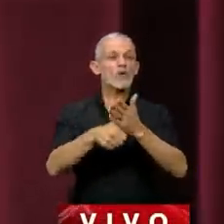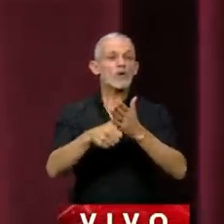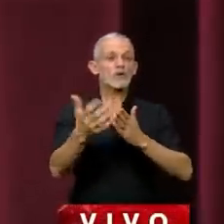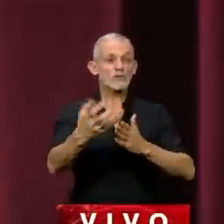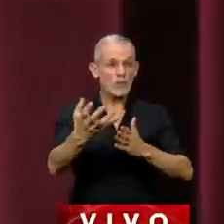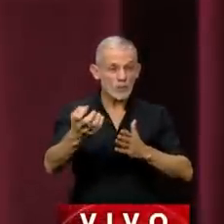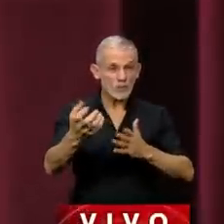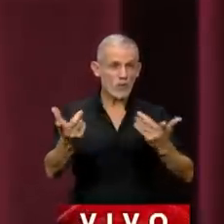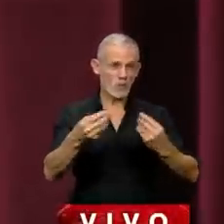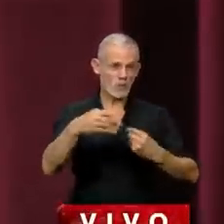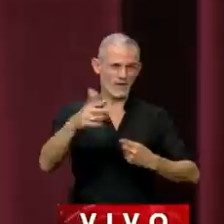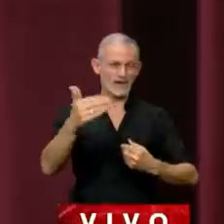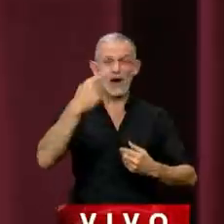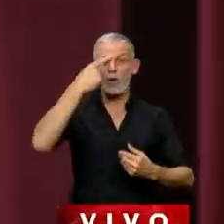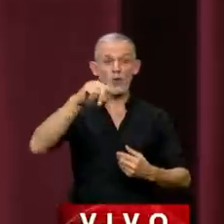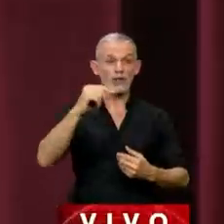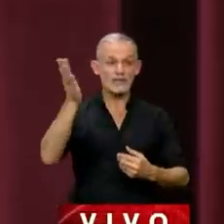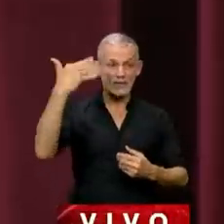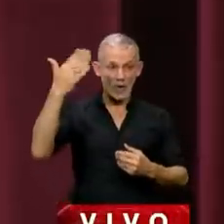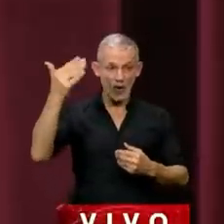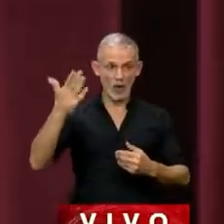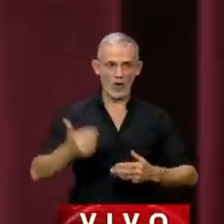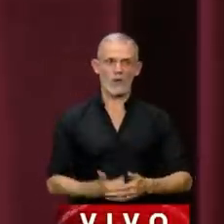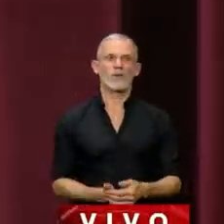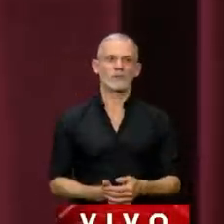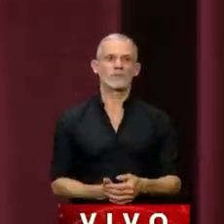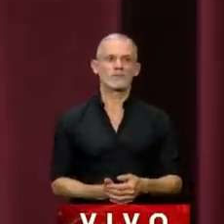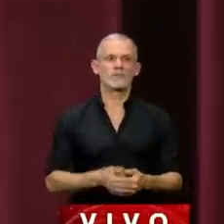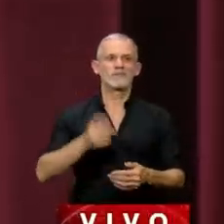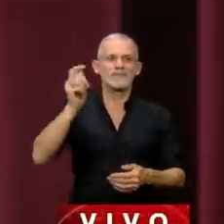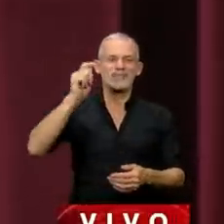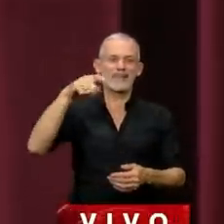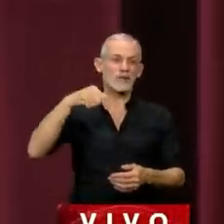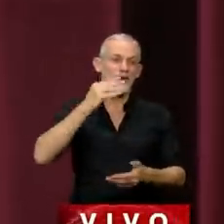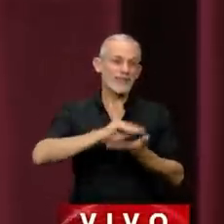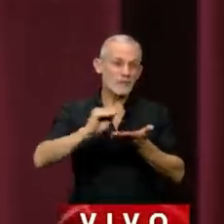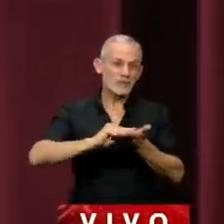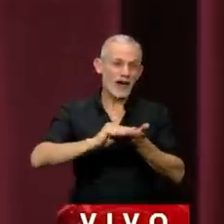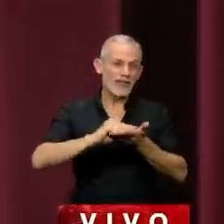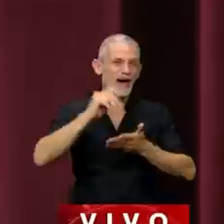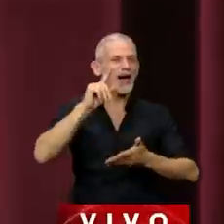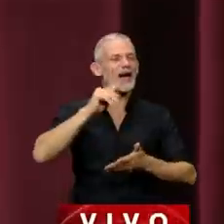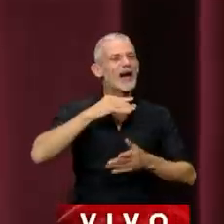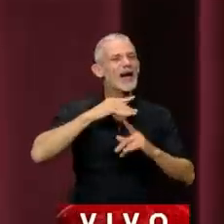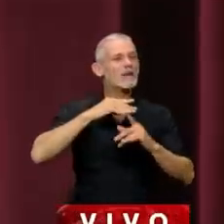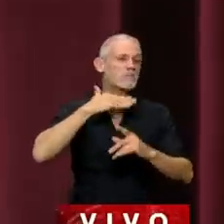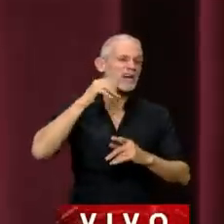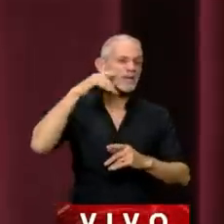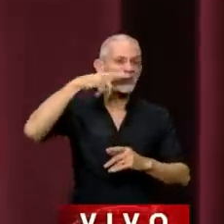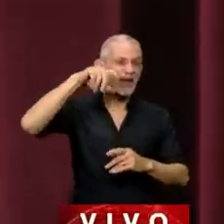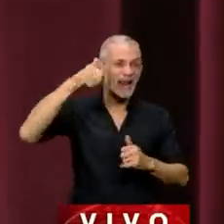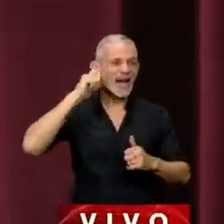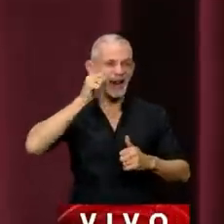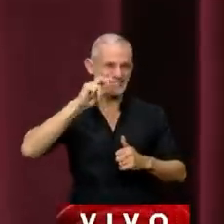logueando, porque el último oradora es la diputada Jimena García, que tiene